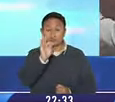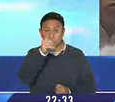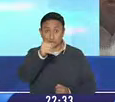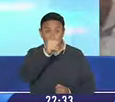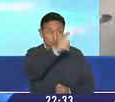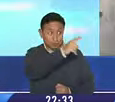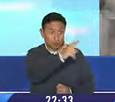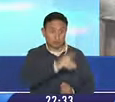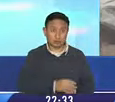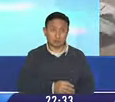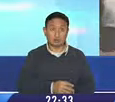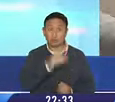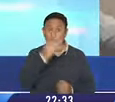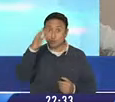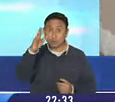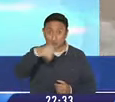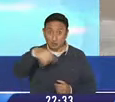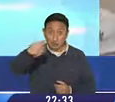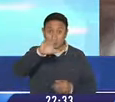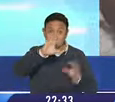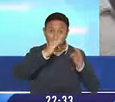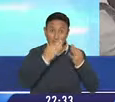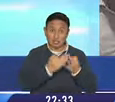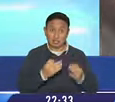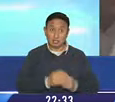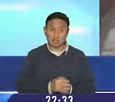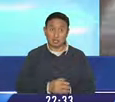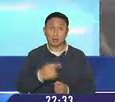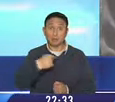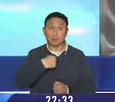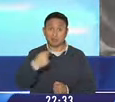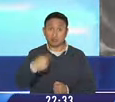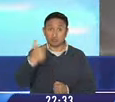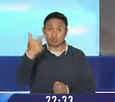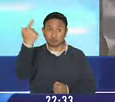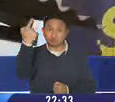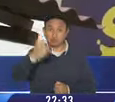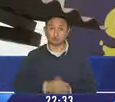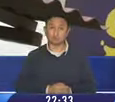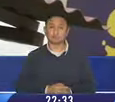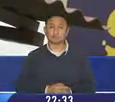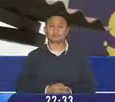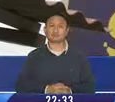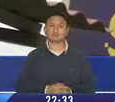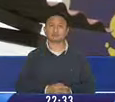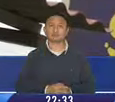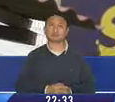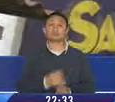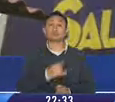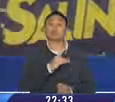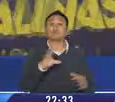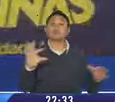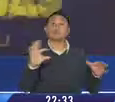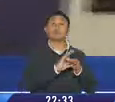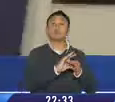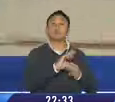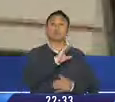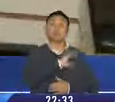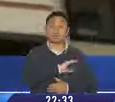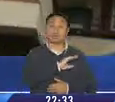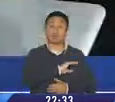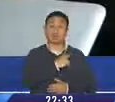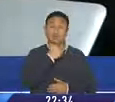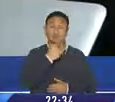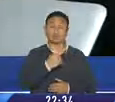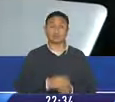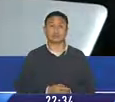tú, cualquiera de tu familia, me lo llevo al infierno. Compañeros del municipio del Cantón Salinas se